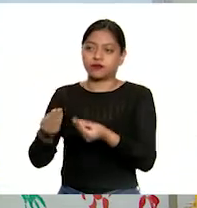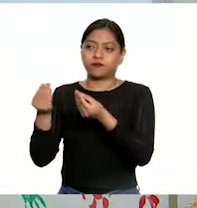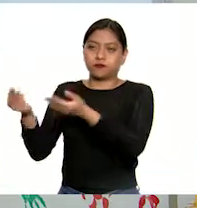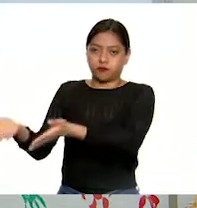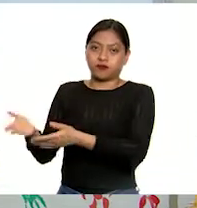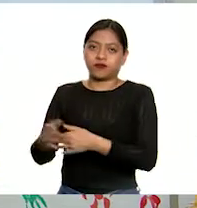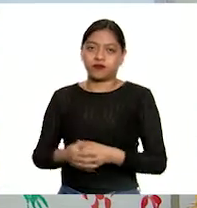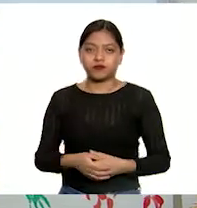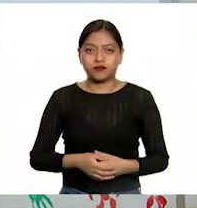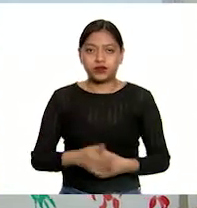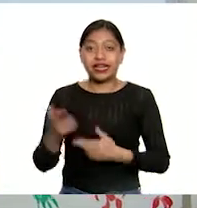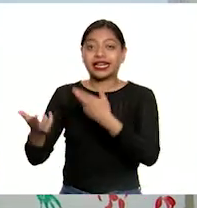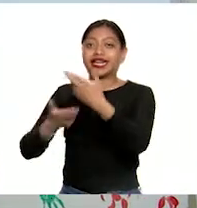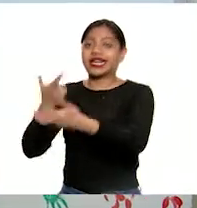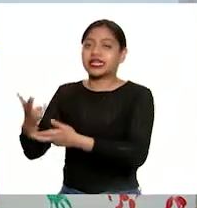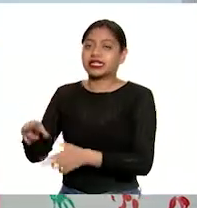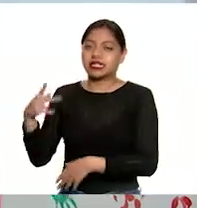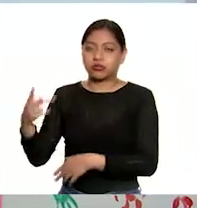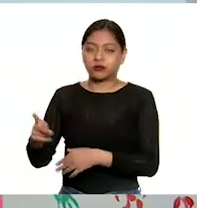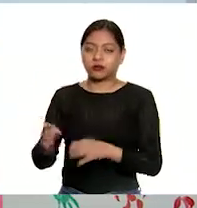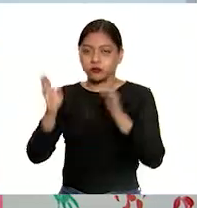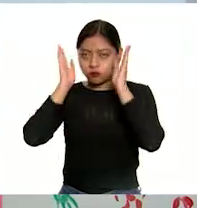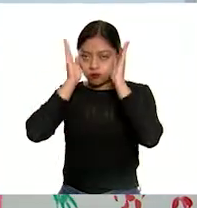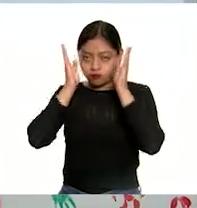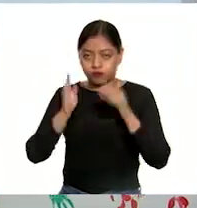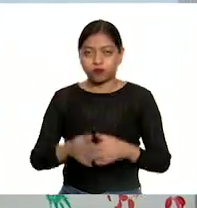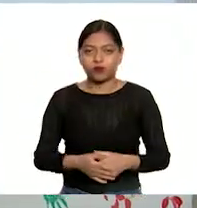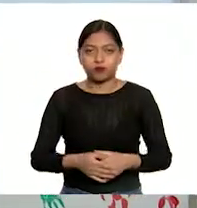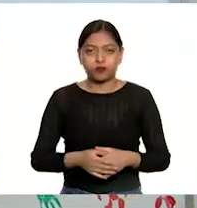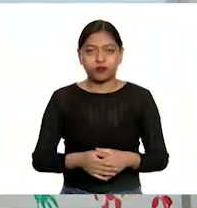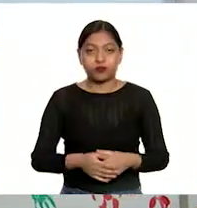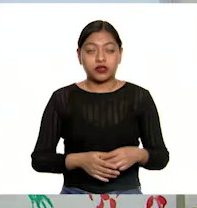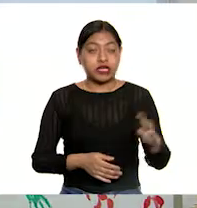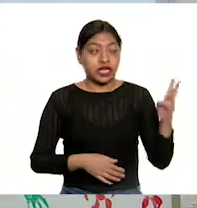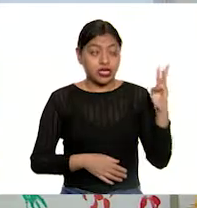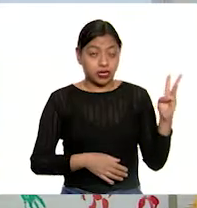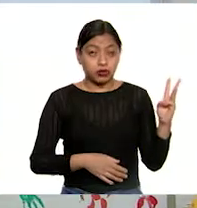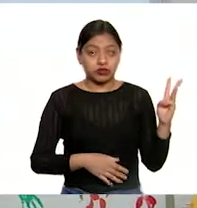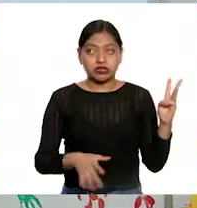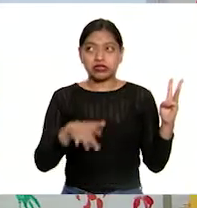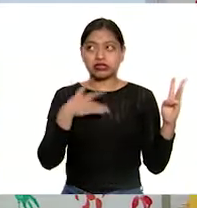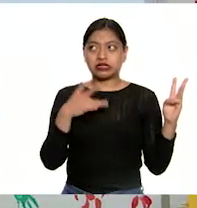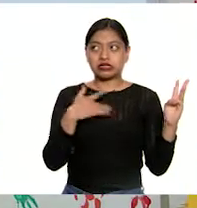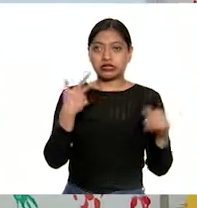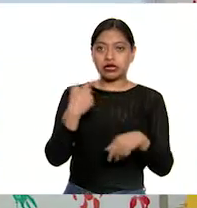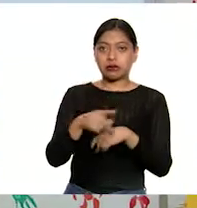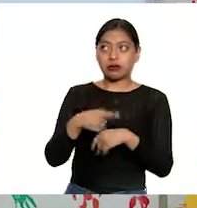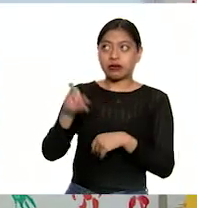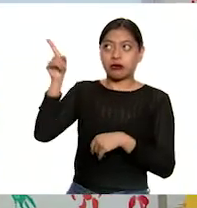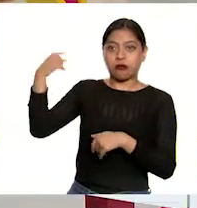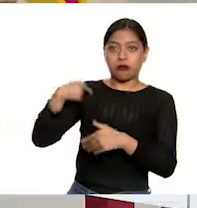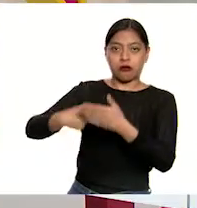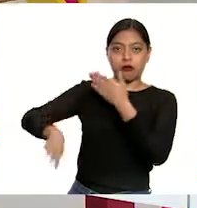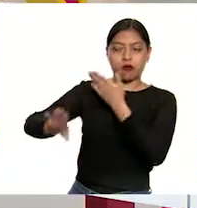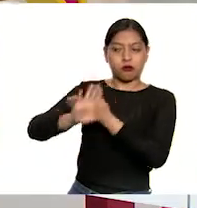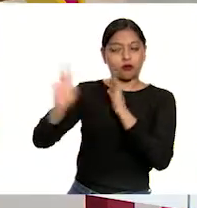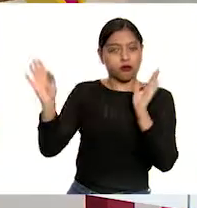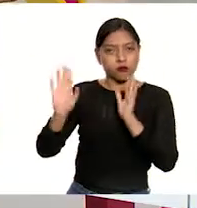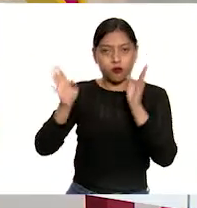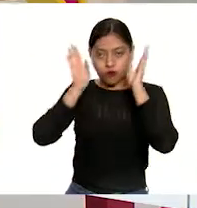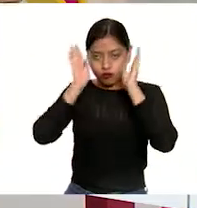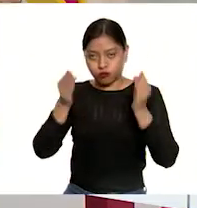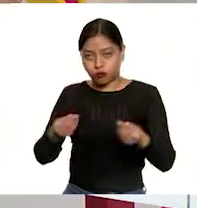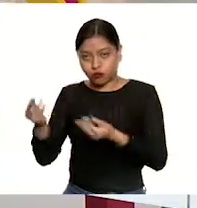su burro, ¿verdad? Así es. Porque recuerden que lanzó una amenaza desde la azotea, ¿verdad? Tenemos